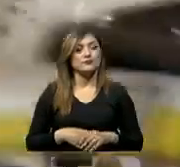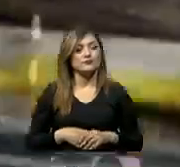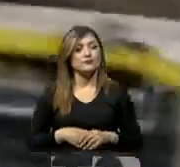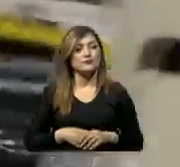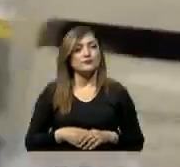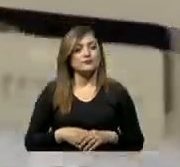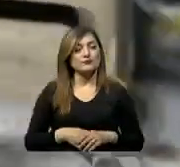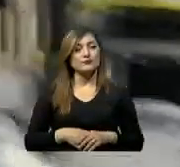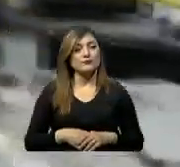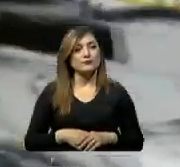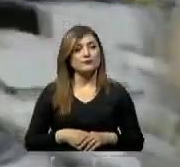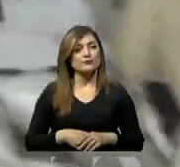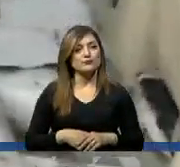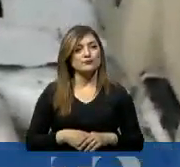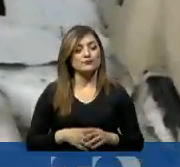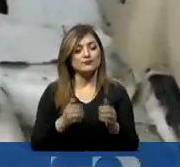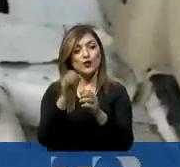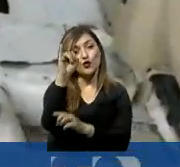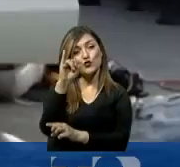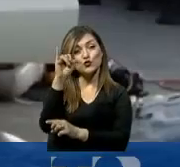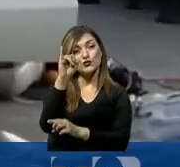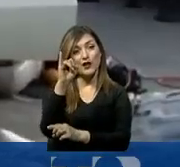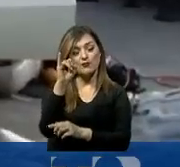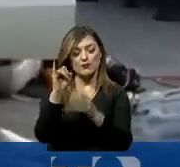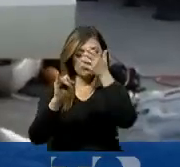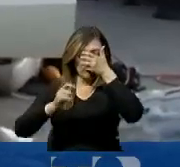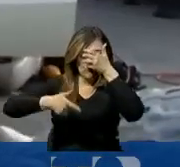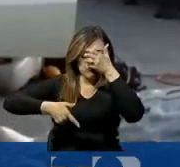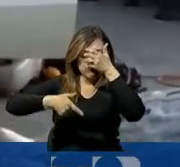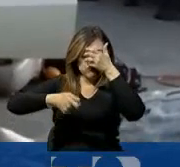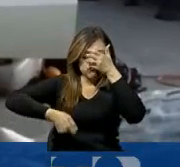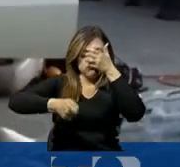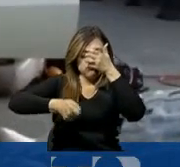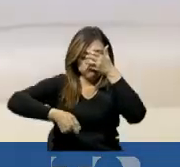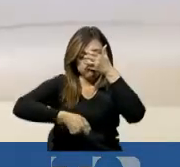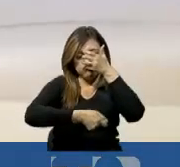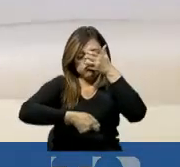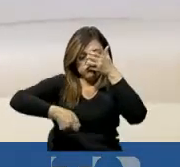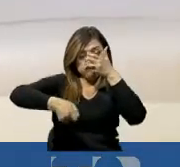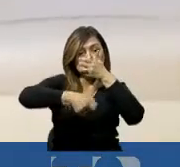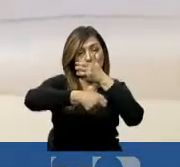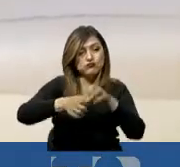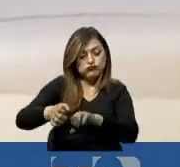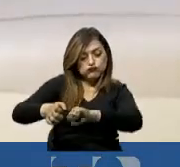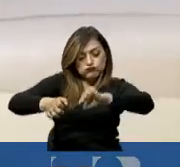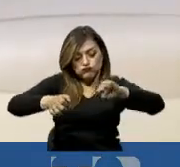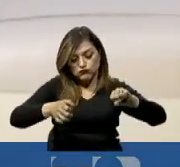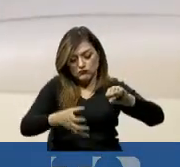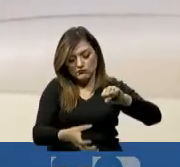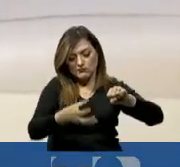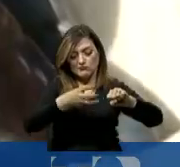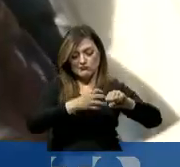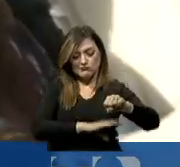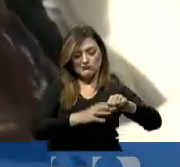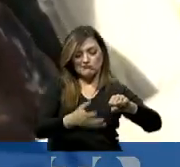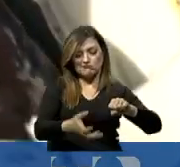Fue necesario el uso de maquinaria industrial para desmantelar este vehículo de placas ecuatorianas y extraer los paquetes de droga